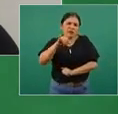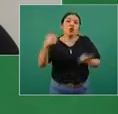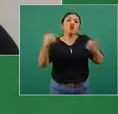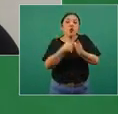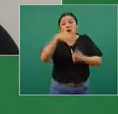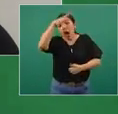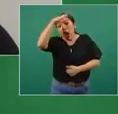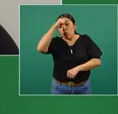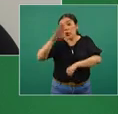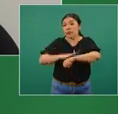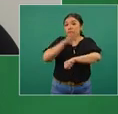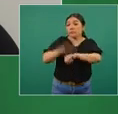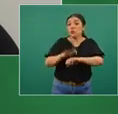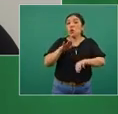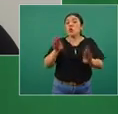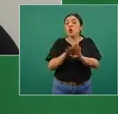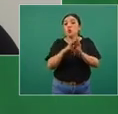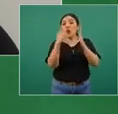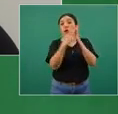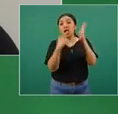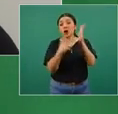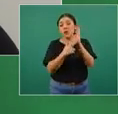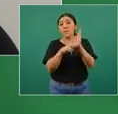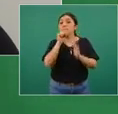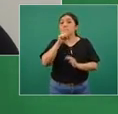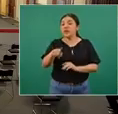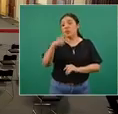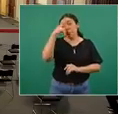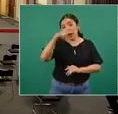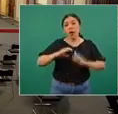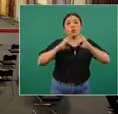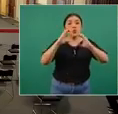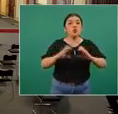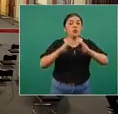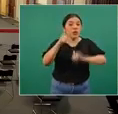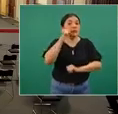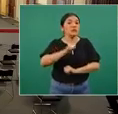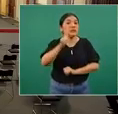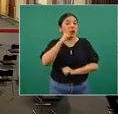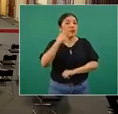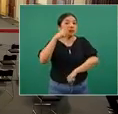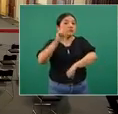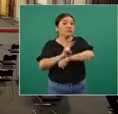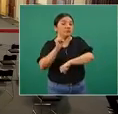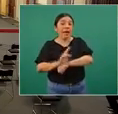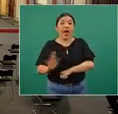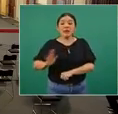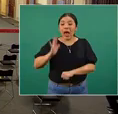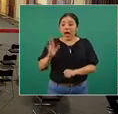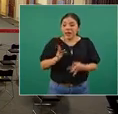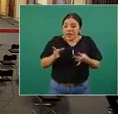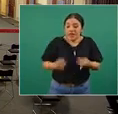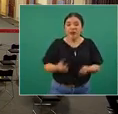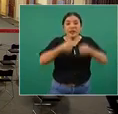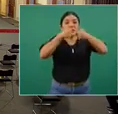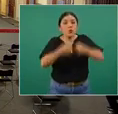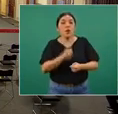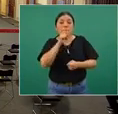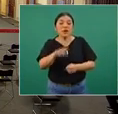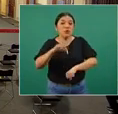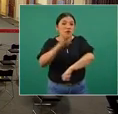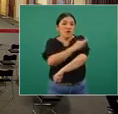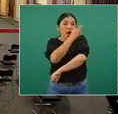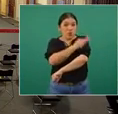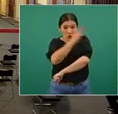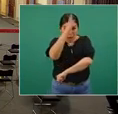cumpliendo las regulaciones que el país tiene para efectos de salvaguardar siempre la calidad y la seguridad que la vacuna debe tener,